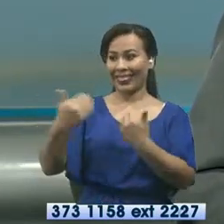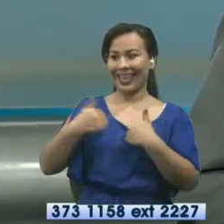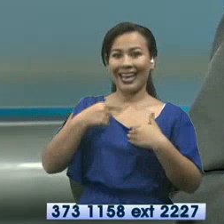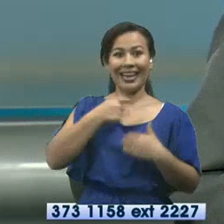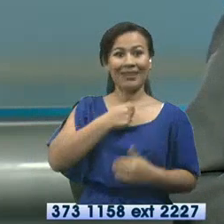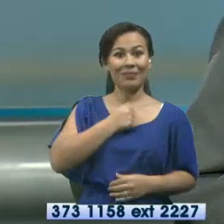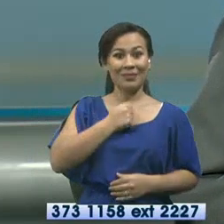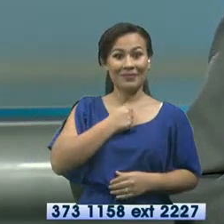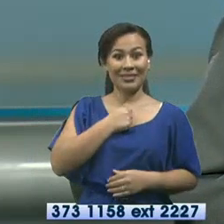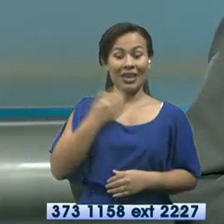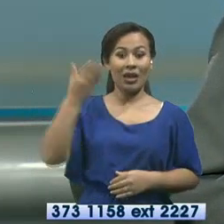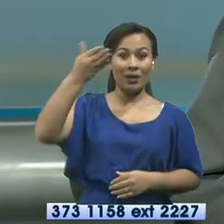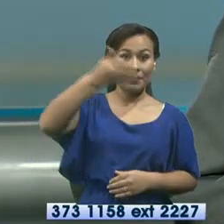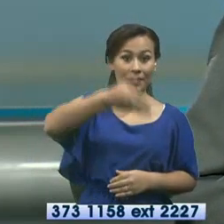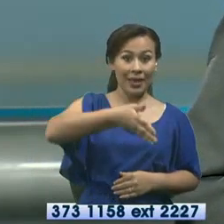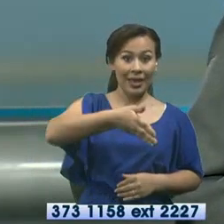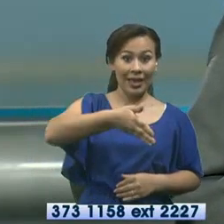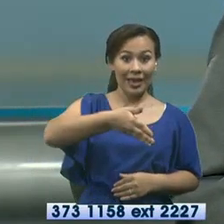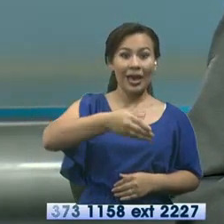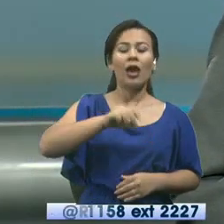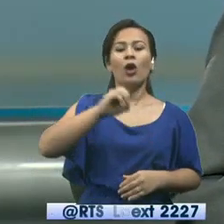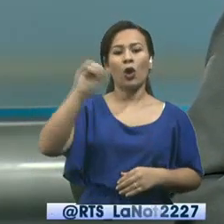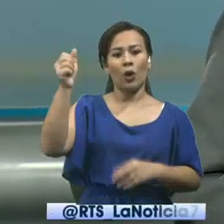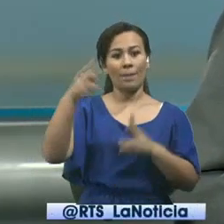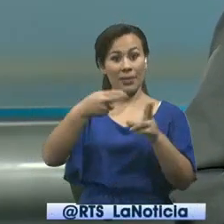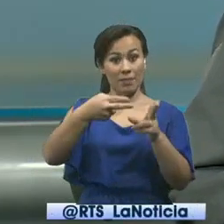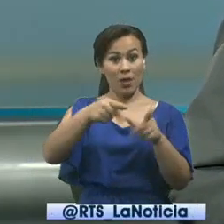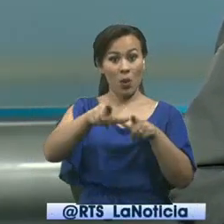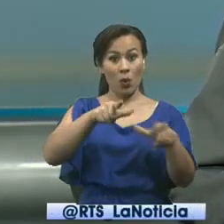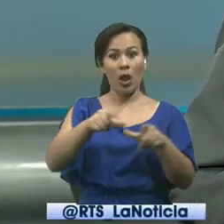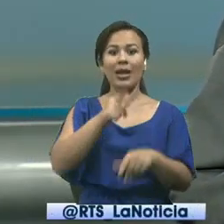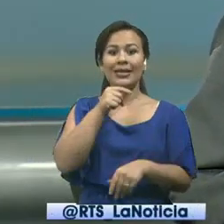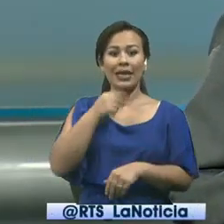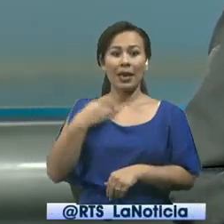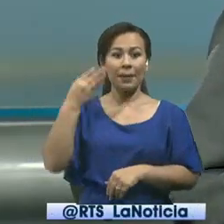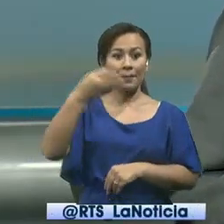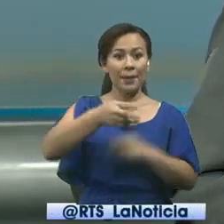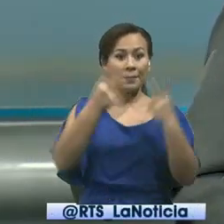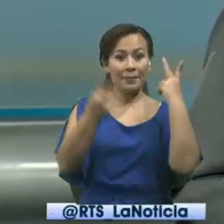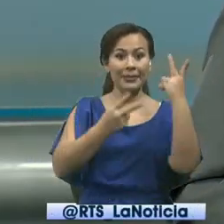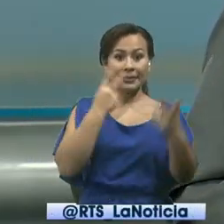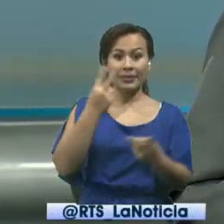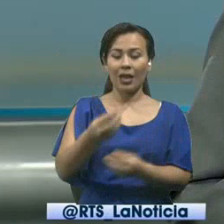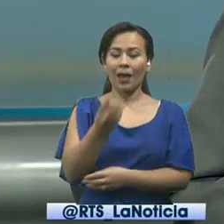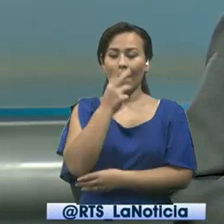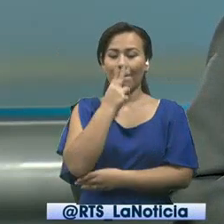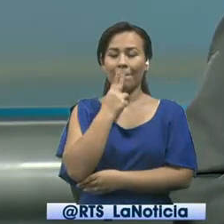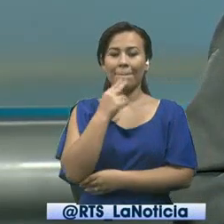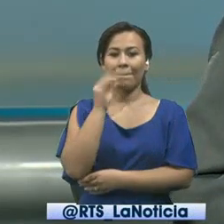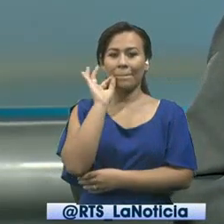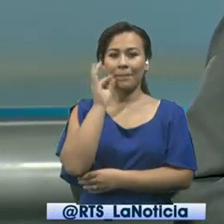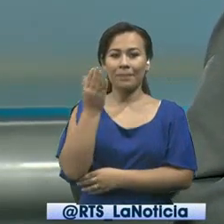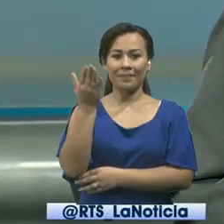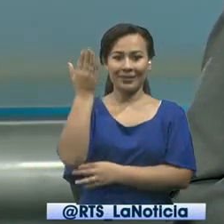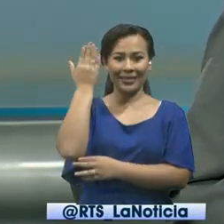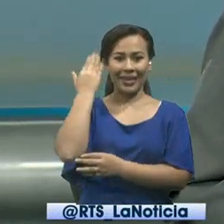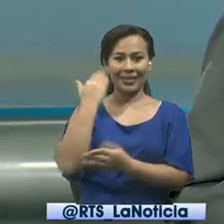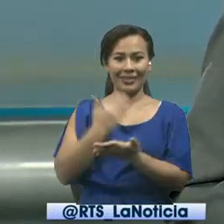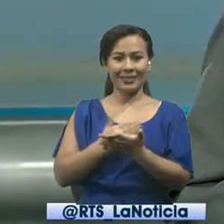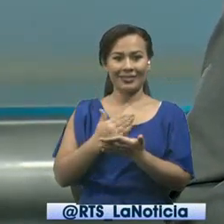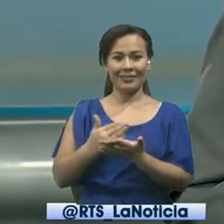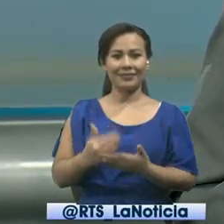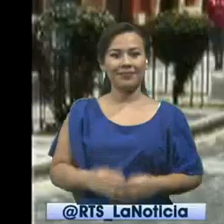propios de esta capital provincial como a quienes la visitamos, el sabor de sus antepasados.